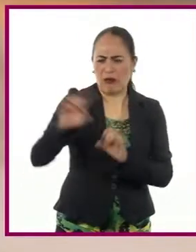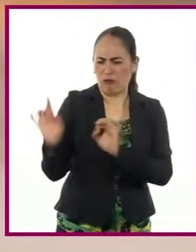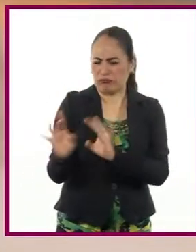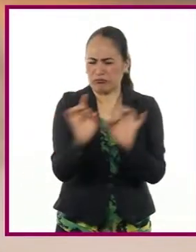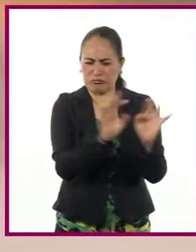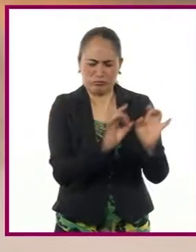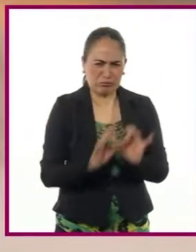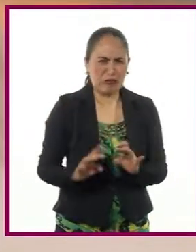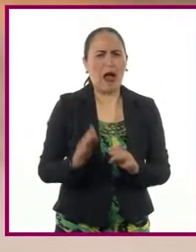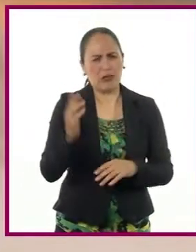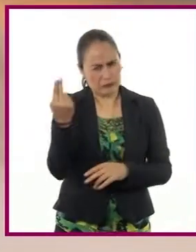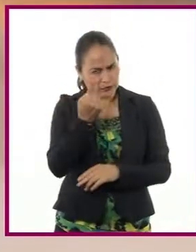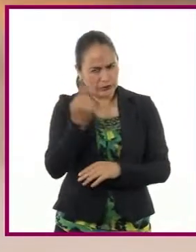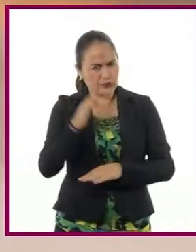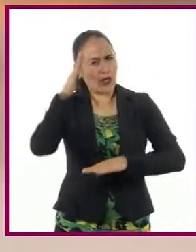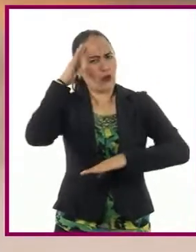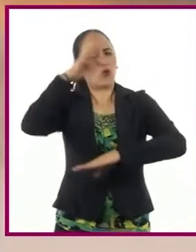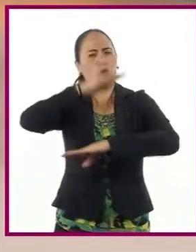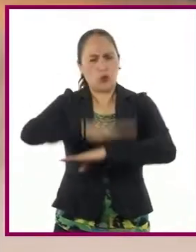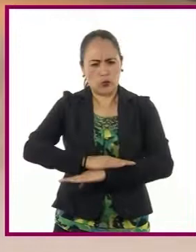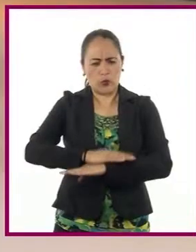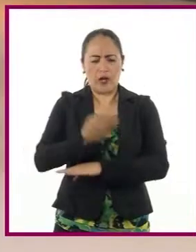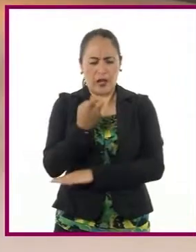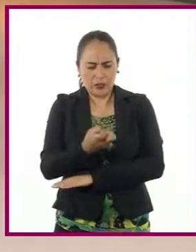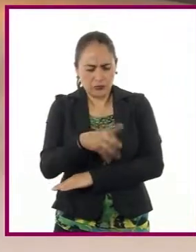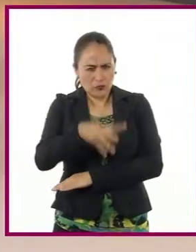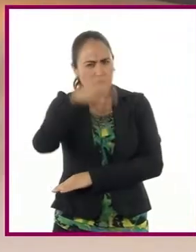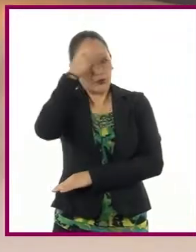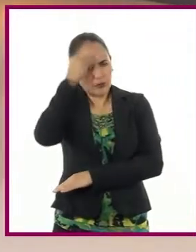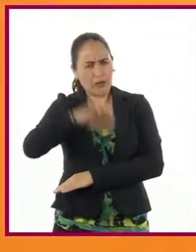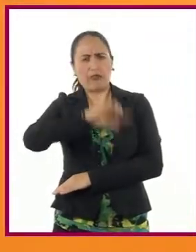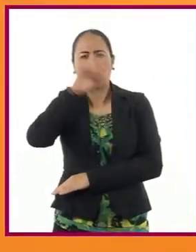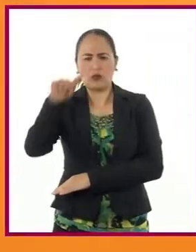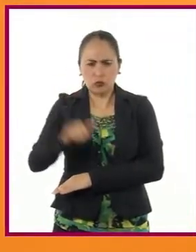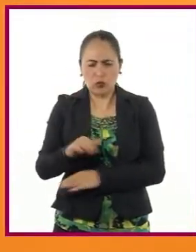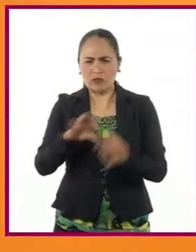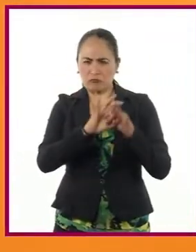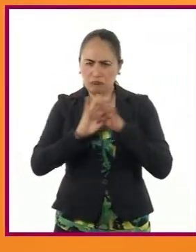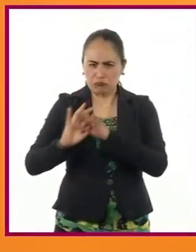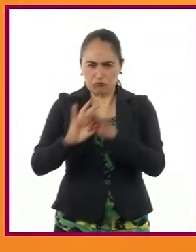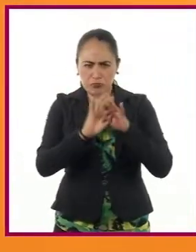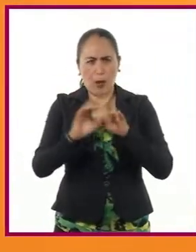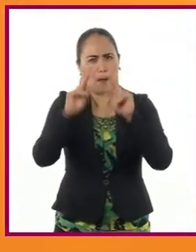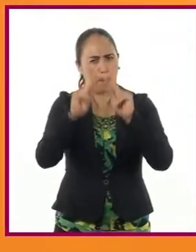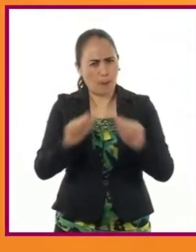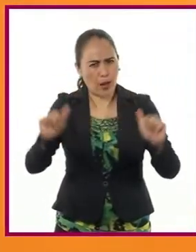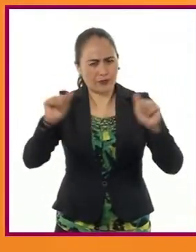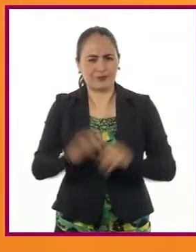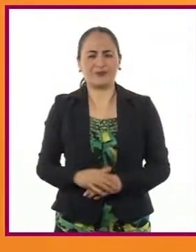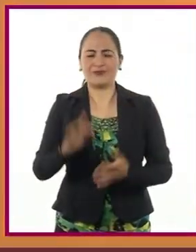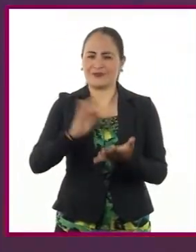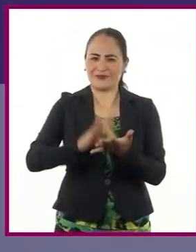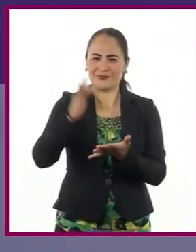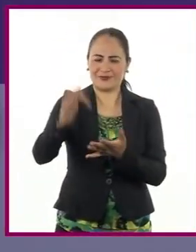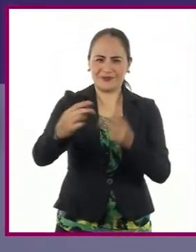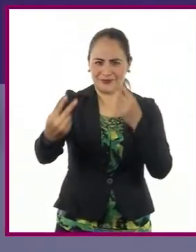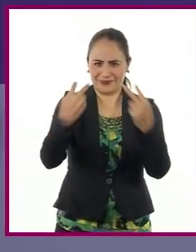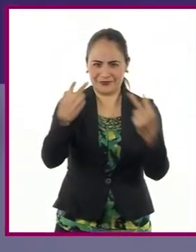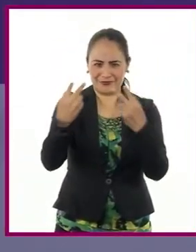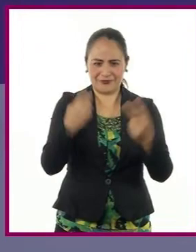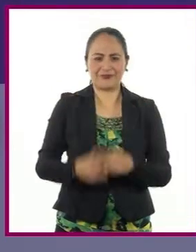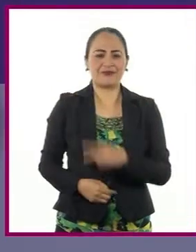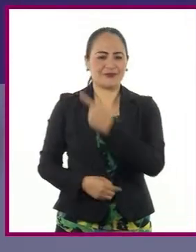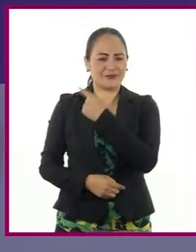conflictos, aprender de ellos y convivir en una cultura de paz. Gracias por acompañarnos en esta sesión que titulamos ¿Qué